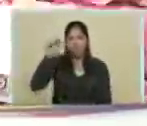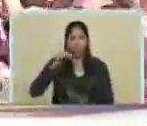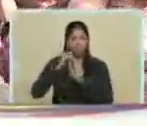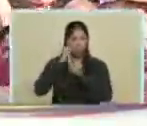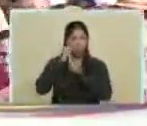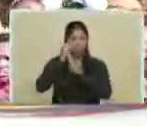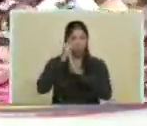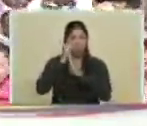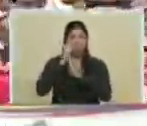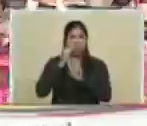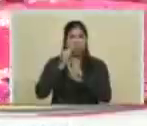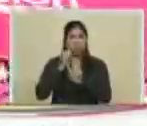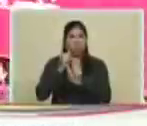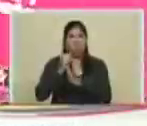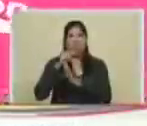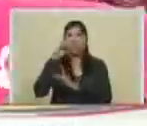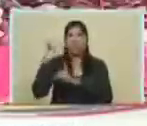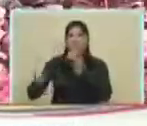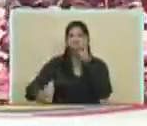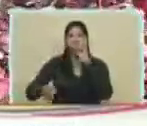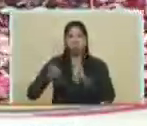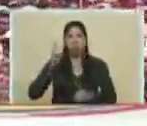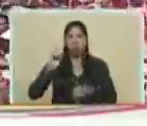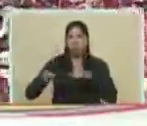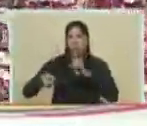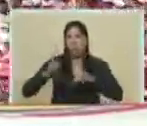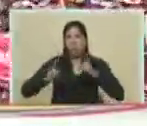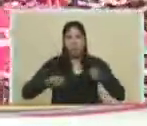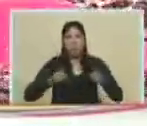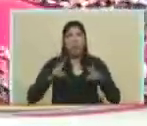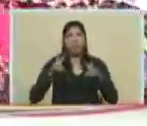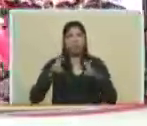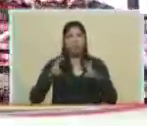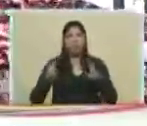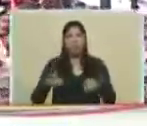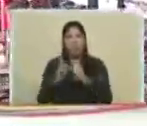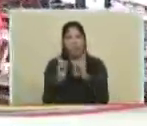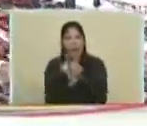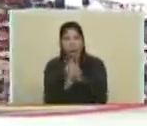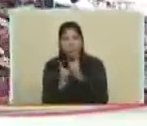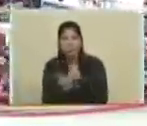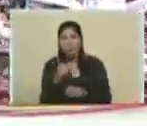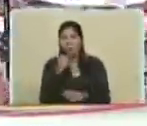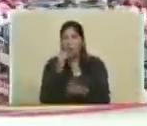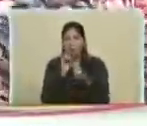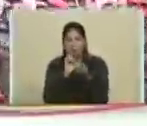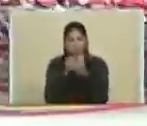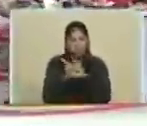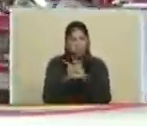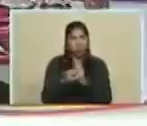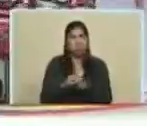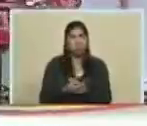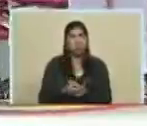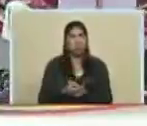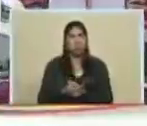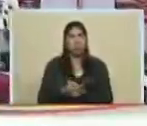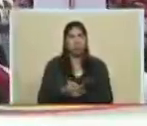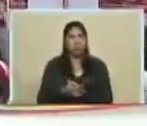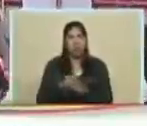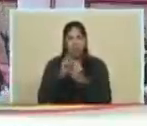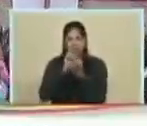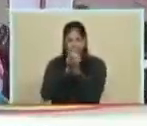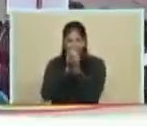frente, tomando decisiones para renovar, para cambiar, para lograr un